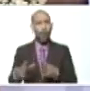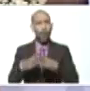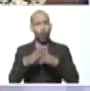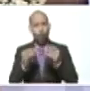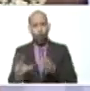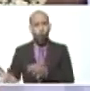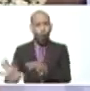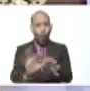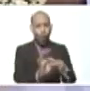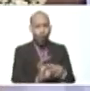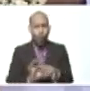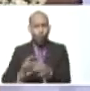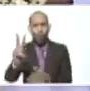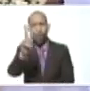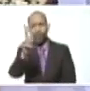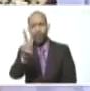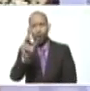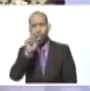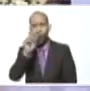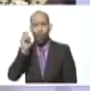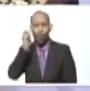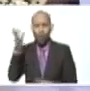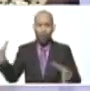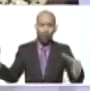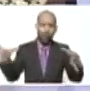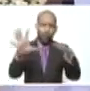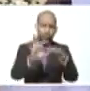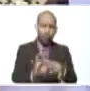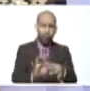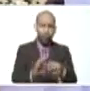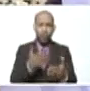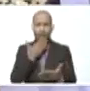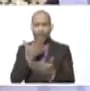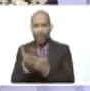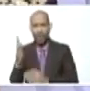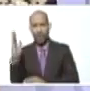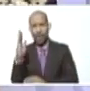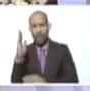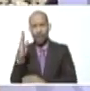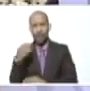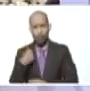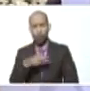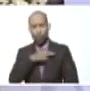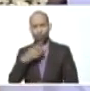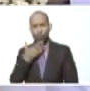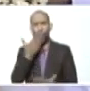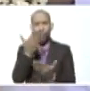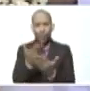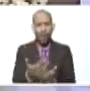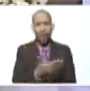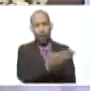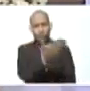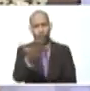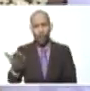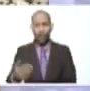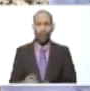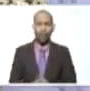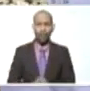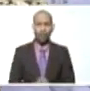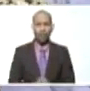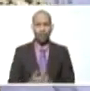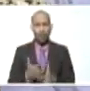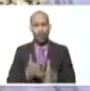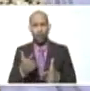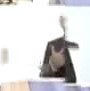venezolanos más allá de las diferencias. Es el aporte que desde la Iglesia tenemos el deber de ofrecer para bien de todos. Desterrar